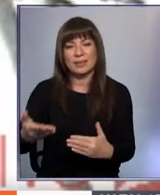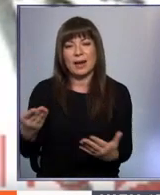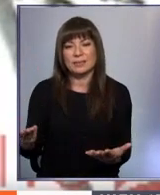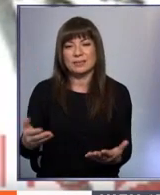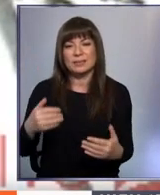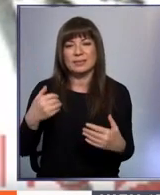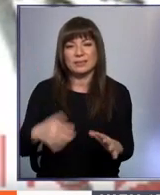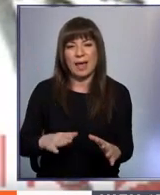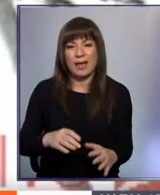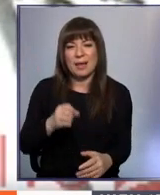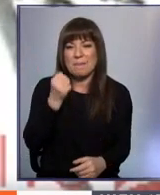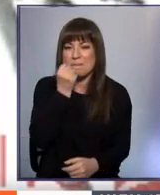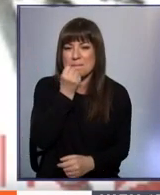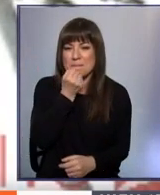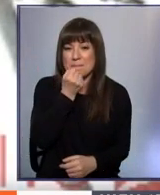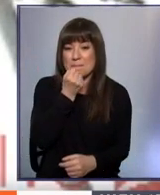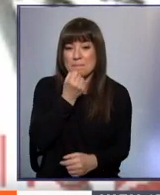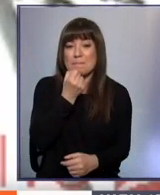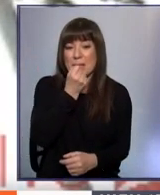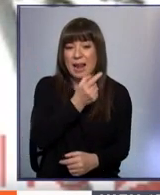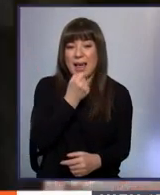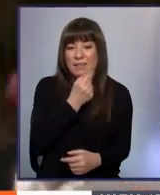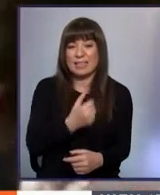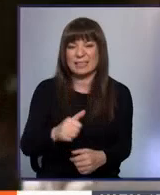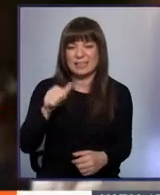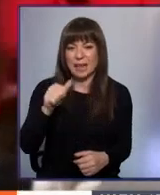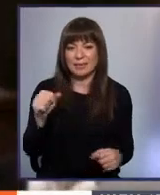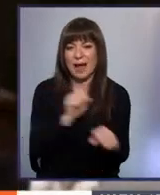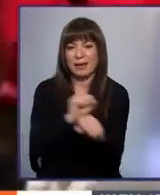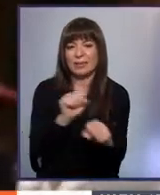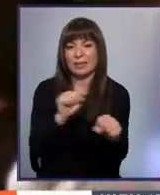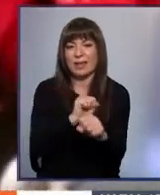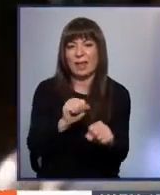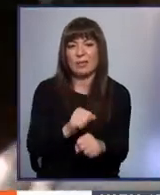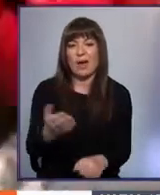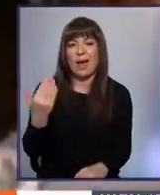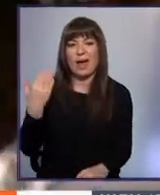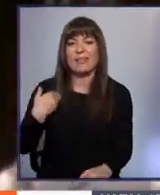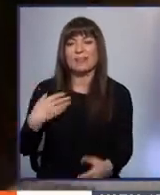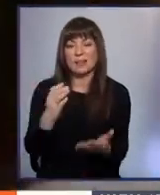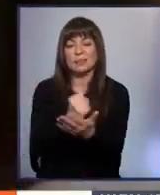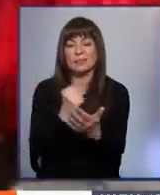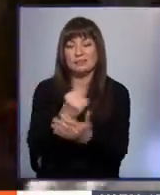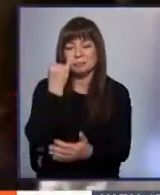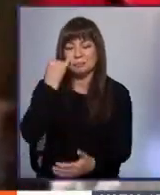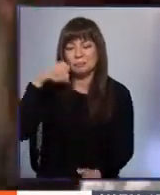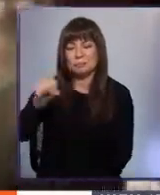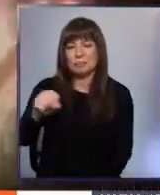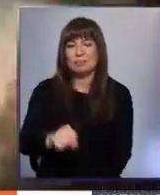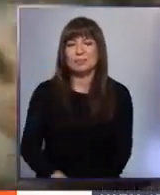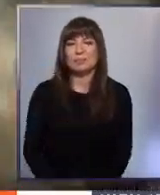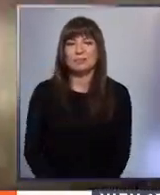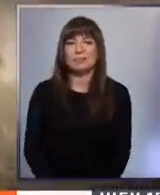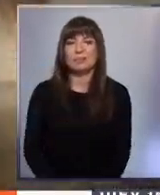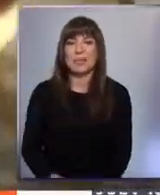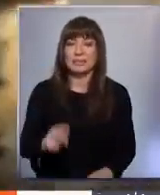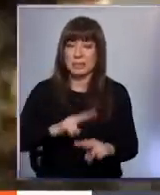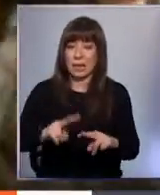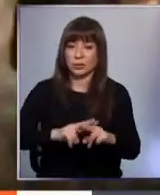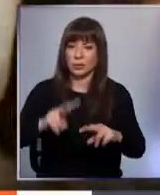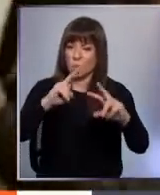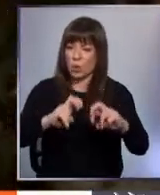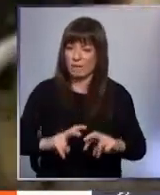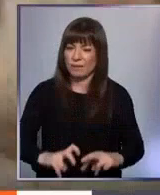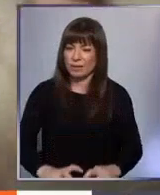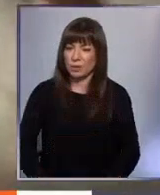de 6 atentados y que solo 2 días antes habían logrado identificar. Se ha efectuado una investigación